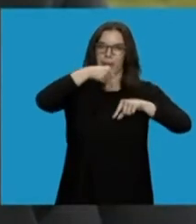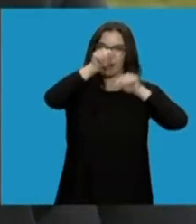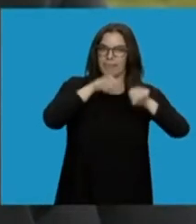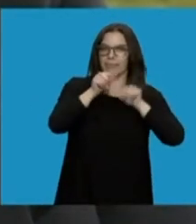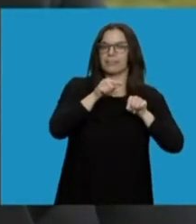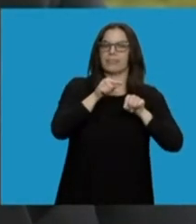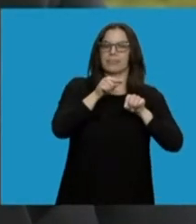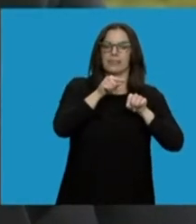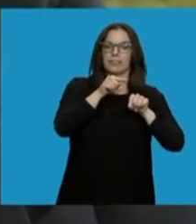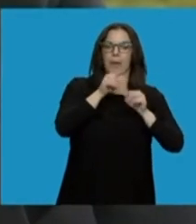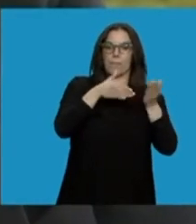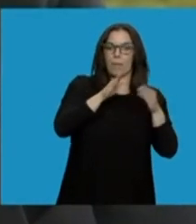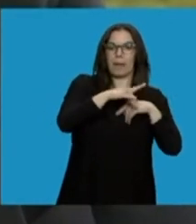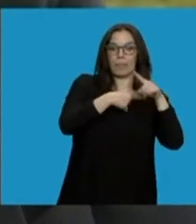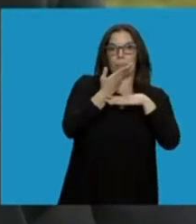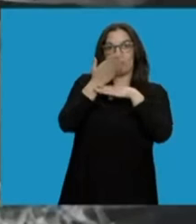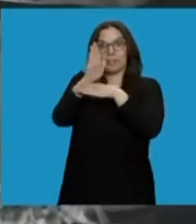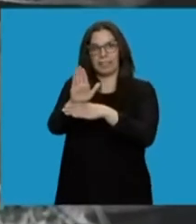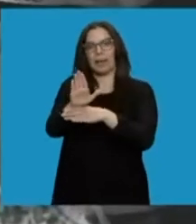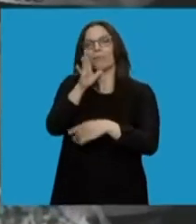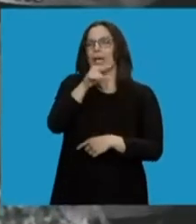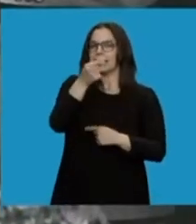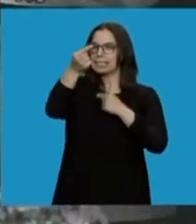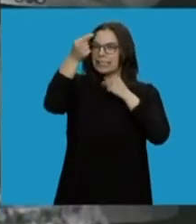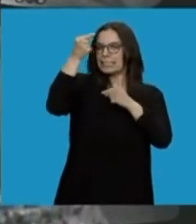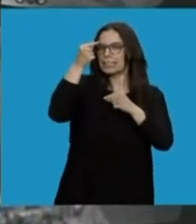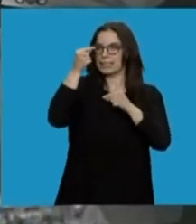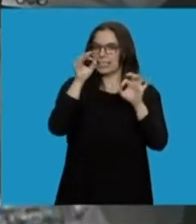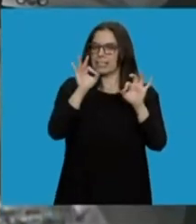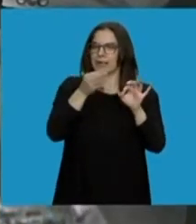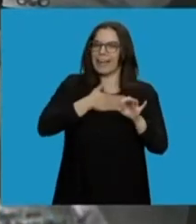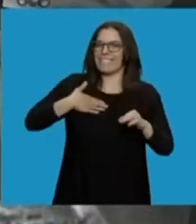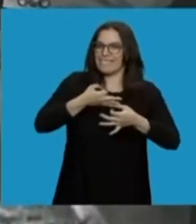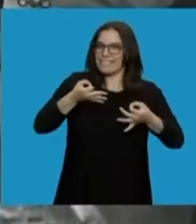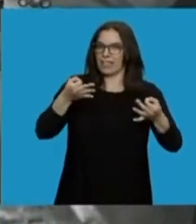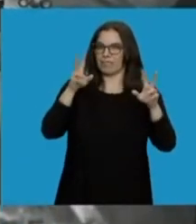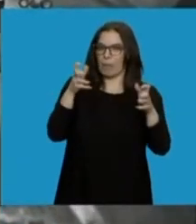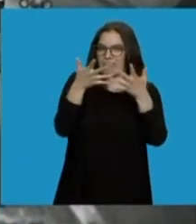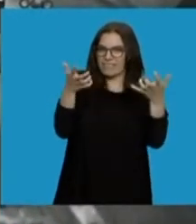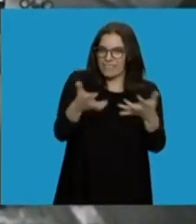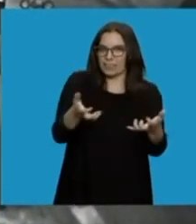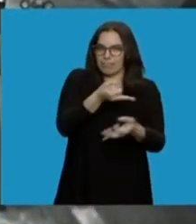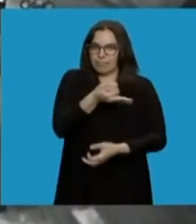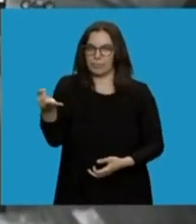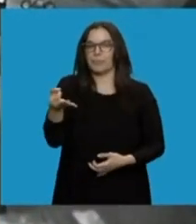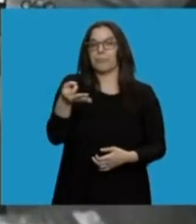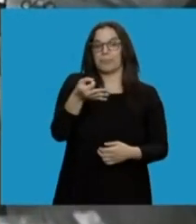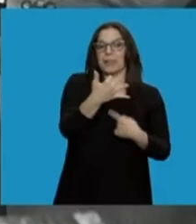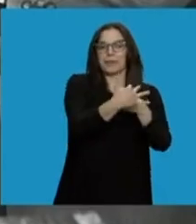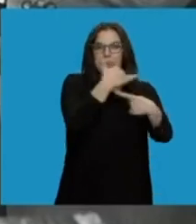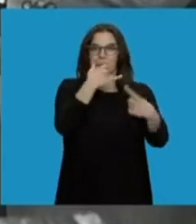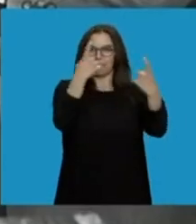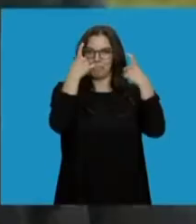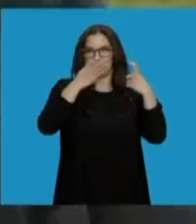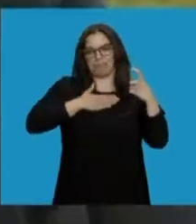para antes de presentarlos, porque sí ha sido muy perfeccionista el tema de la escritura, y eso sí que nos lo ha transmitido